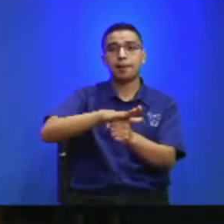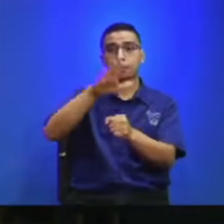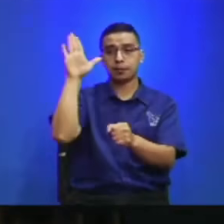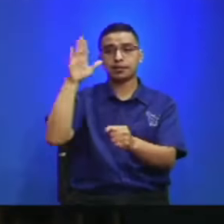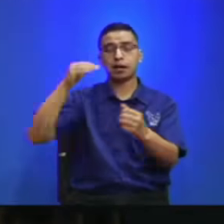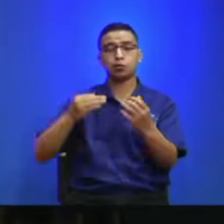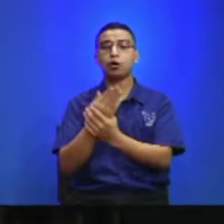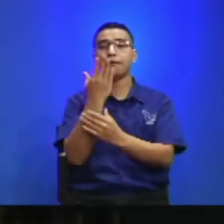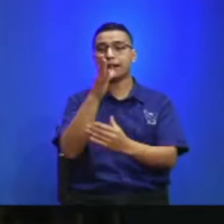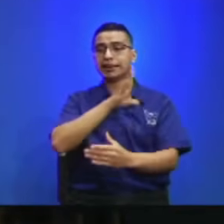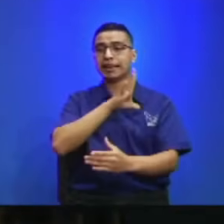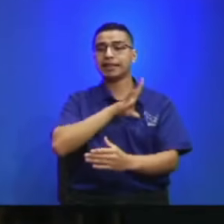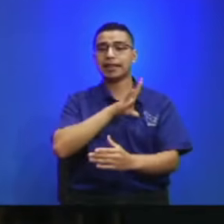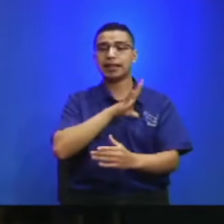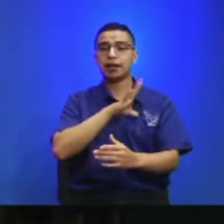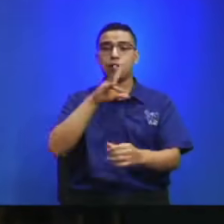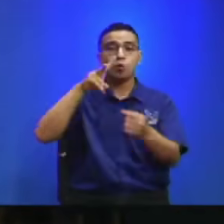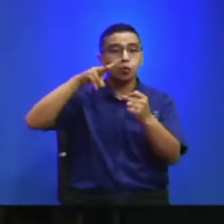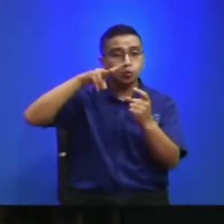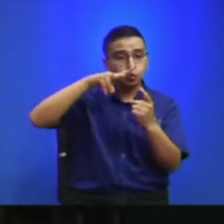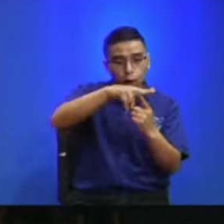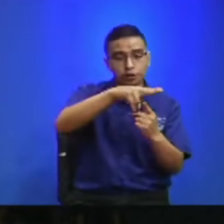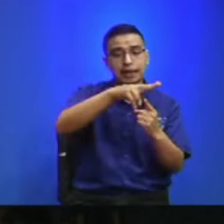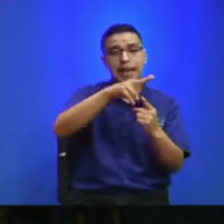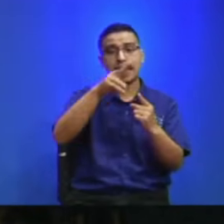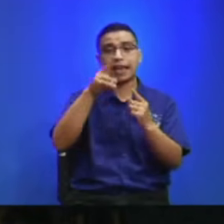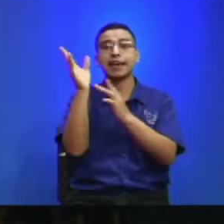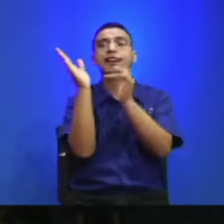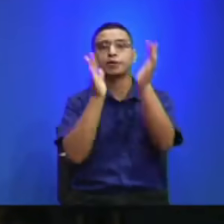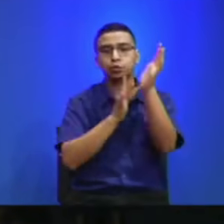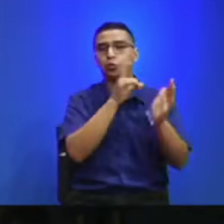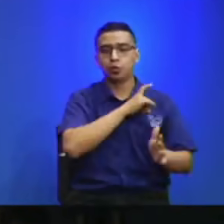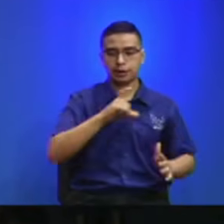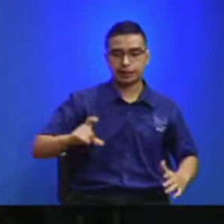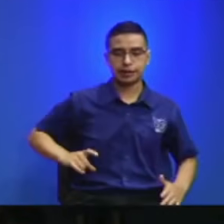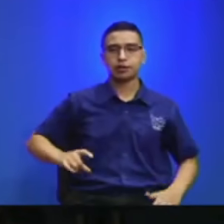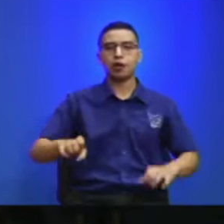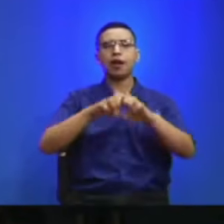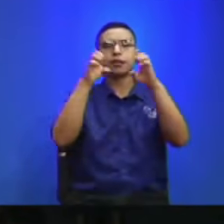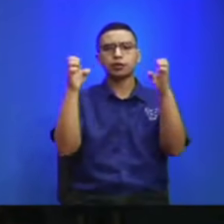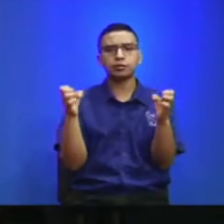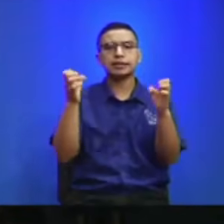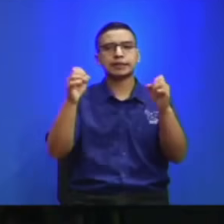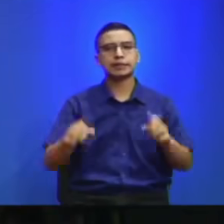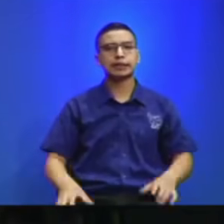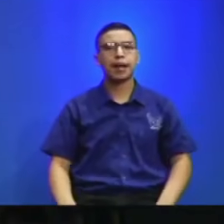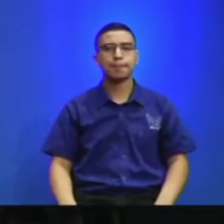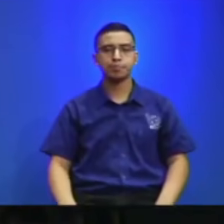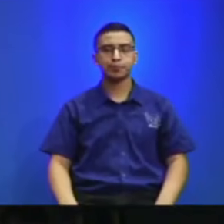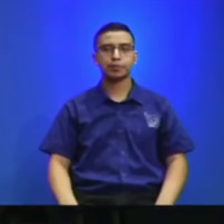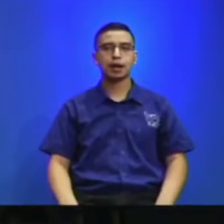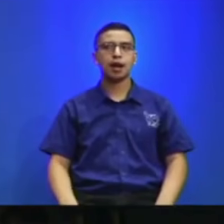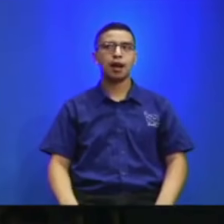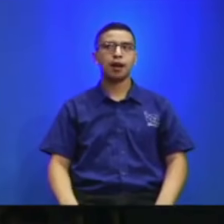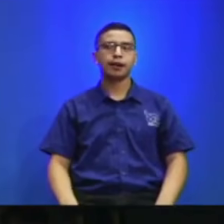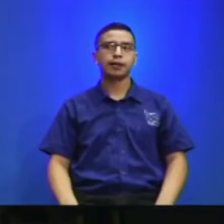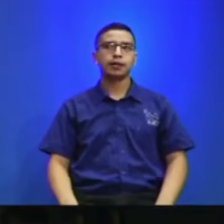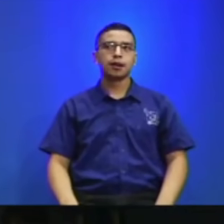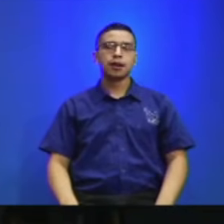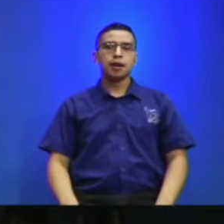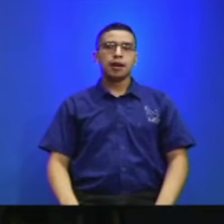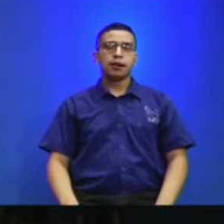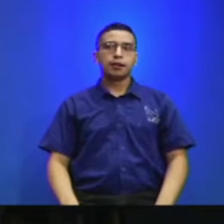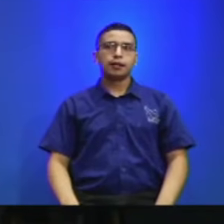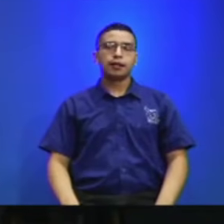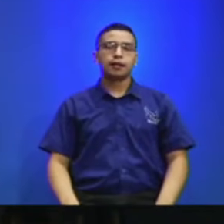miento que pero en el señor jesucristo tremendo entonces los efectos secundarios de